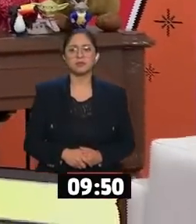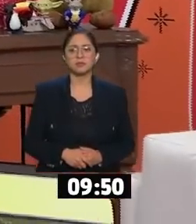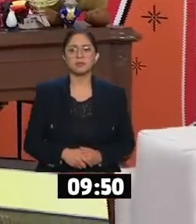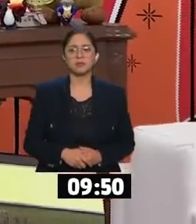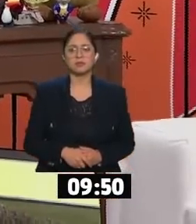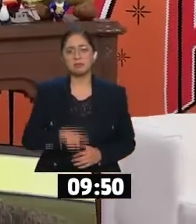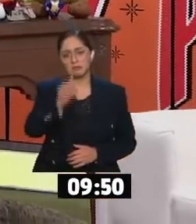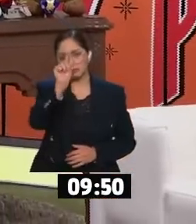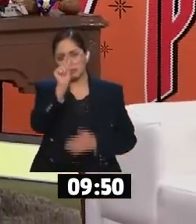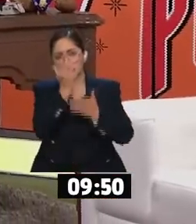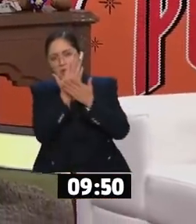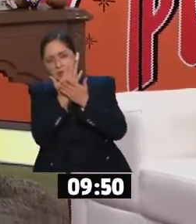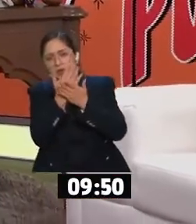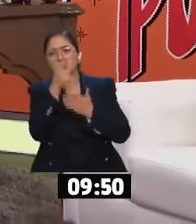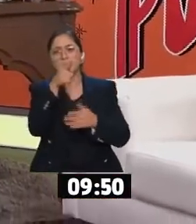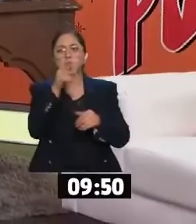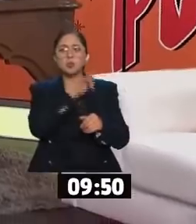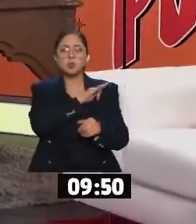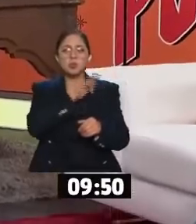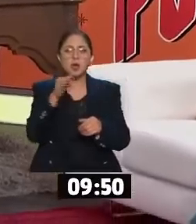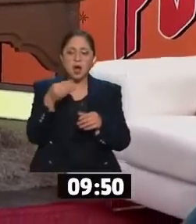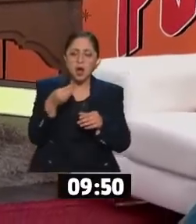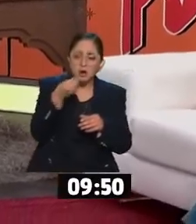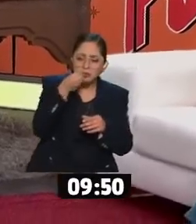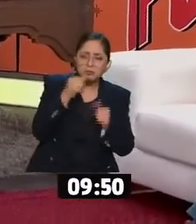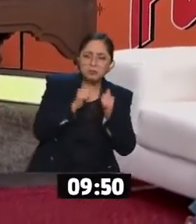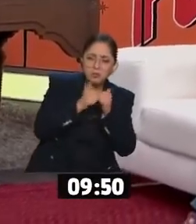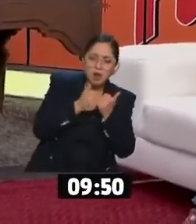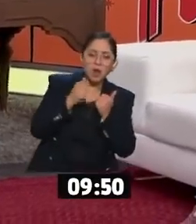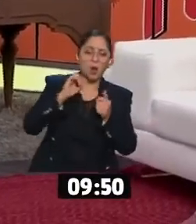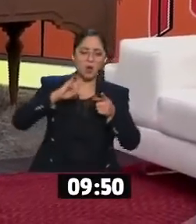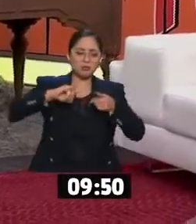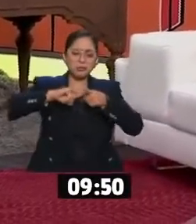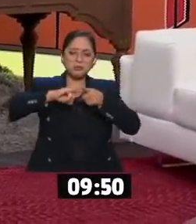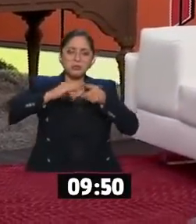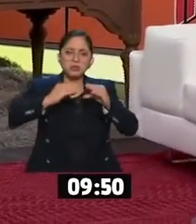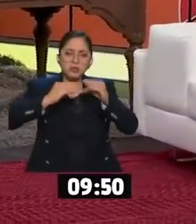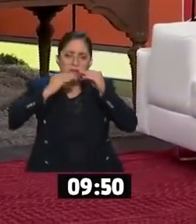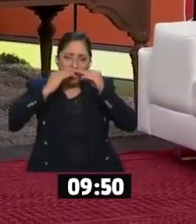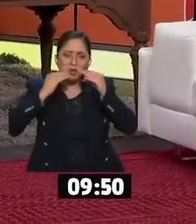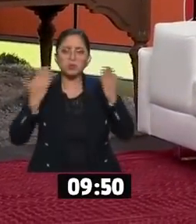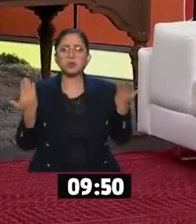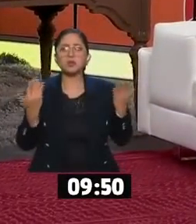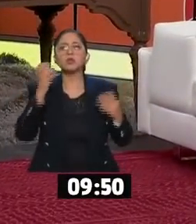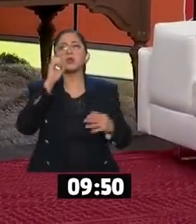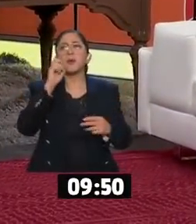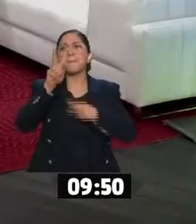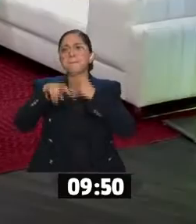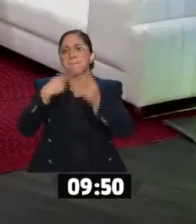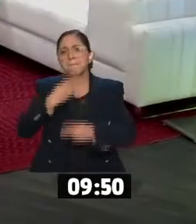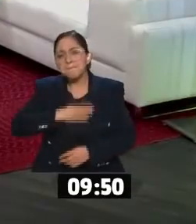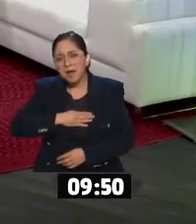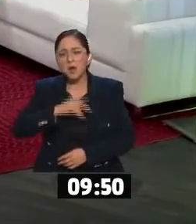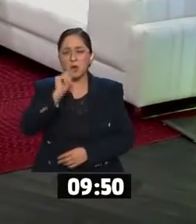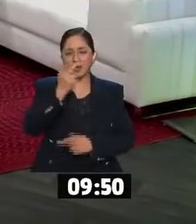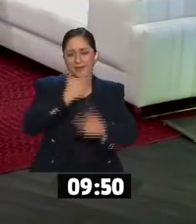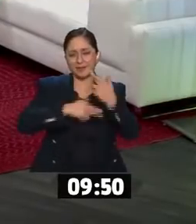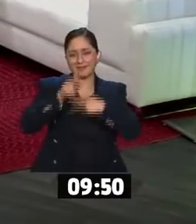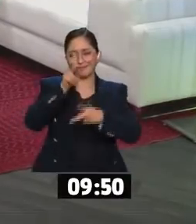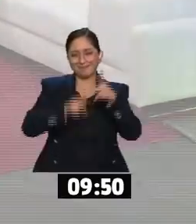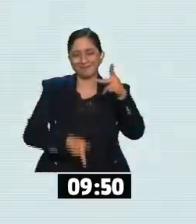¿cómo hace un turrón? Sí, o vaya a hacer un changuis, O haga un turrón. o vaya a hacer del Ahorita cuerpo, me- córrale, Perdón, pero perdón.